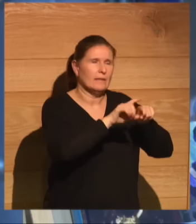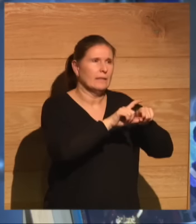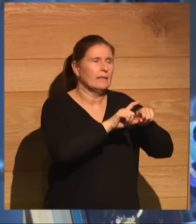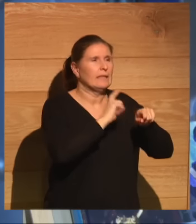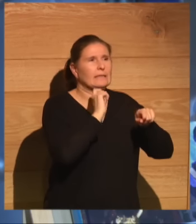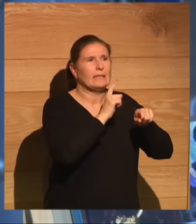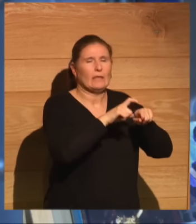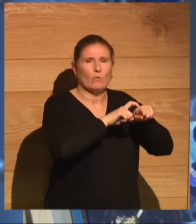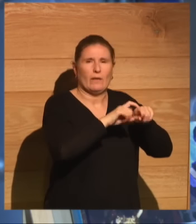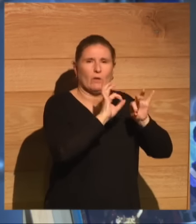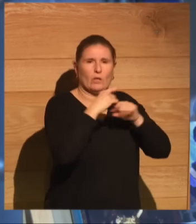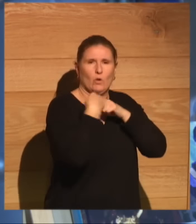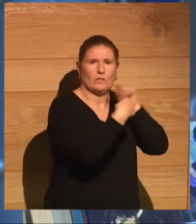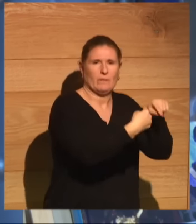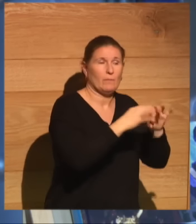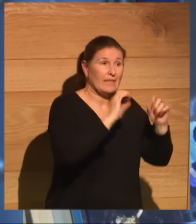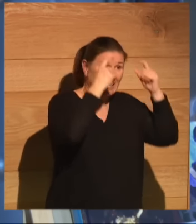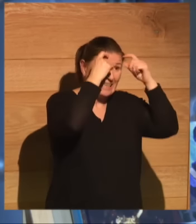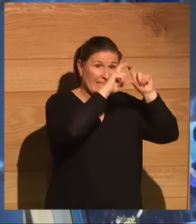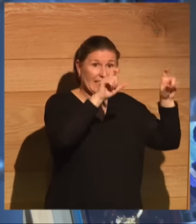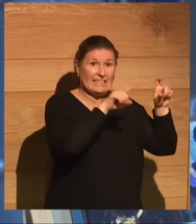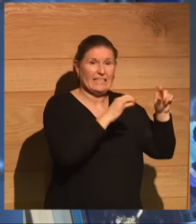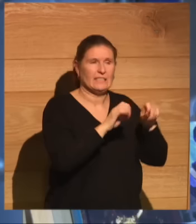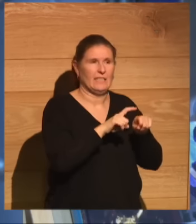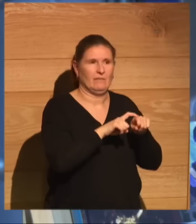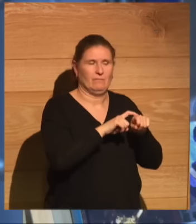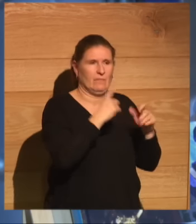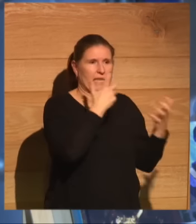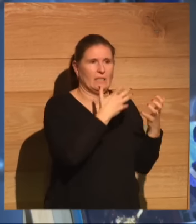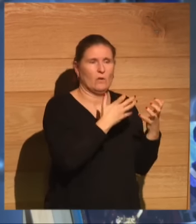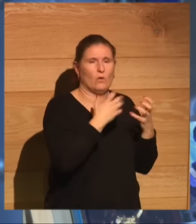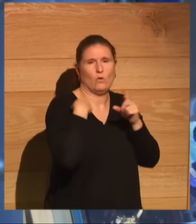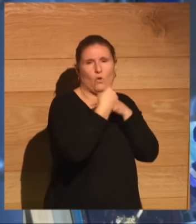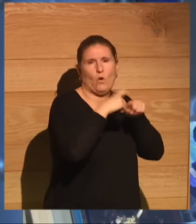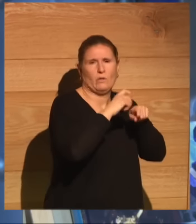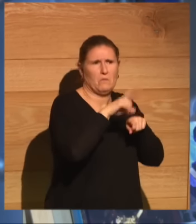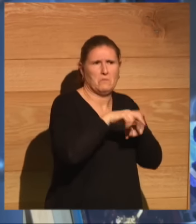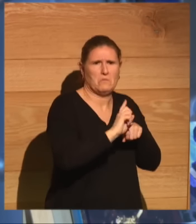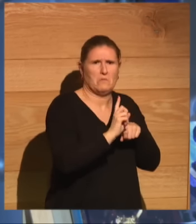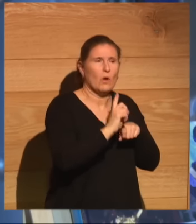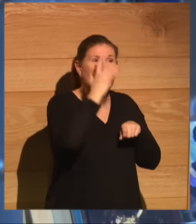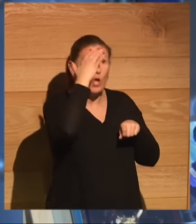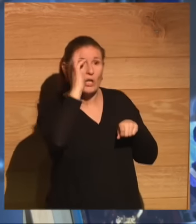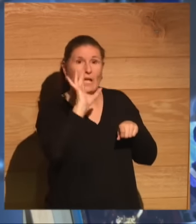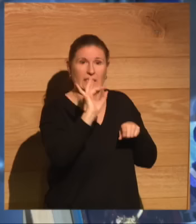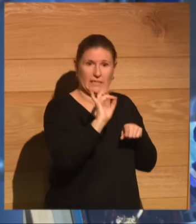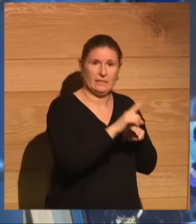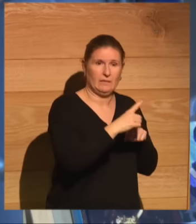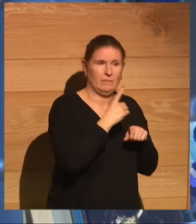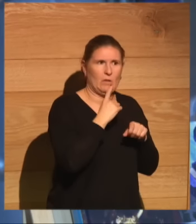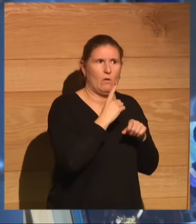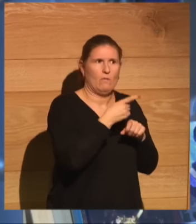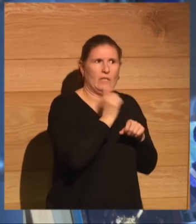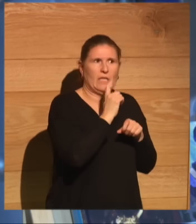Porque Disney, en términos artísticos, nunca fue conservador. Fue conservador ideológicamente, pero fue un